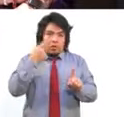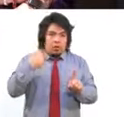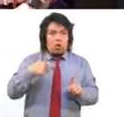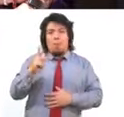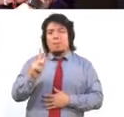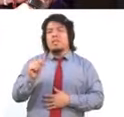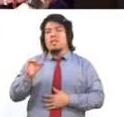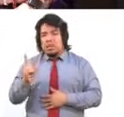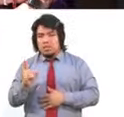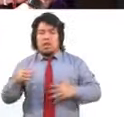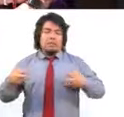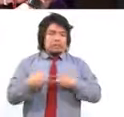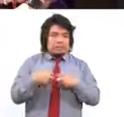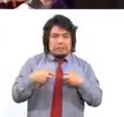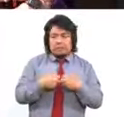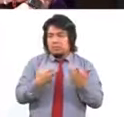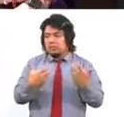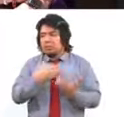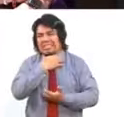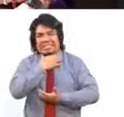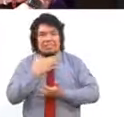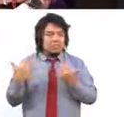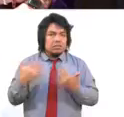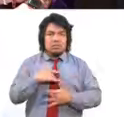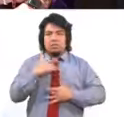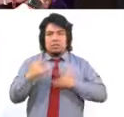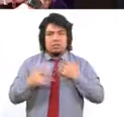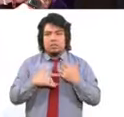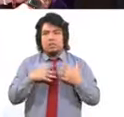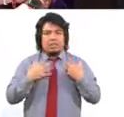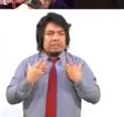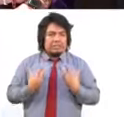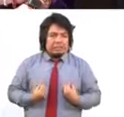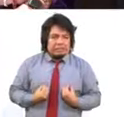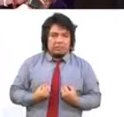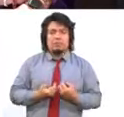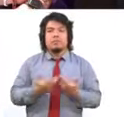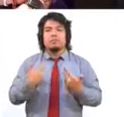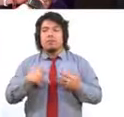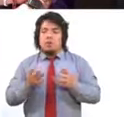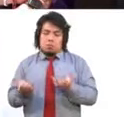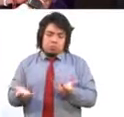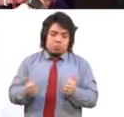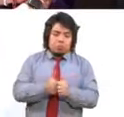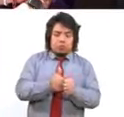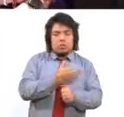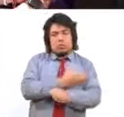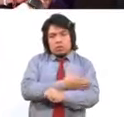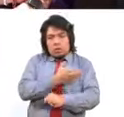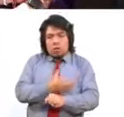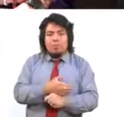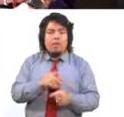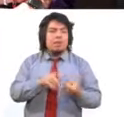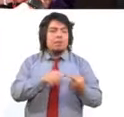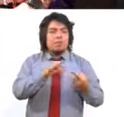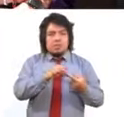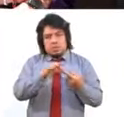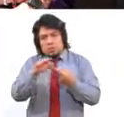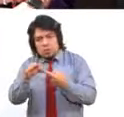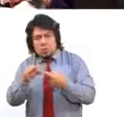postraumático importante. Después de los hechos de violencia se hace un acompañamiento y también orientación